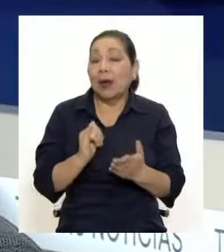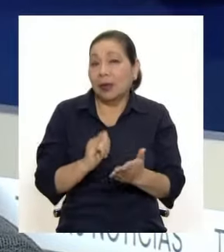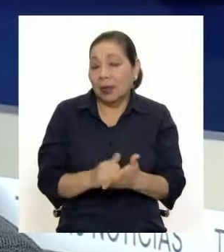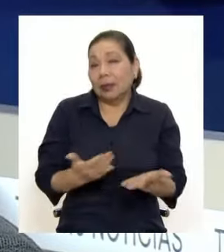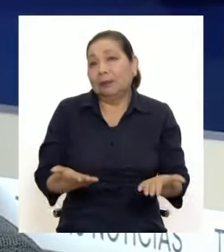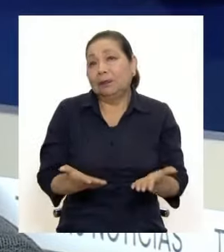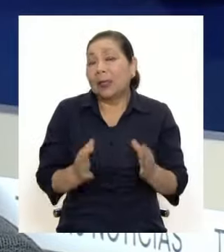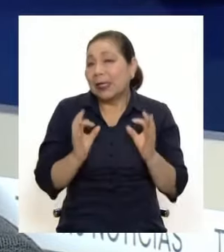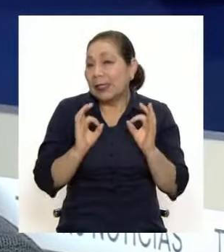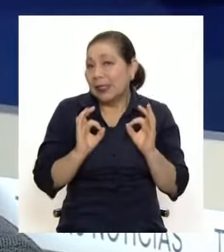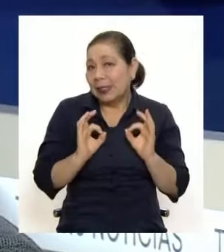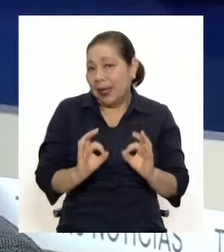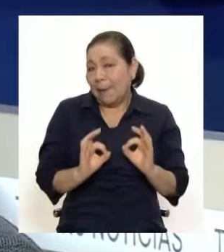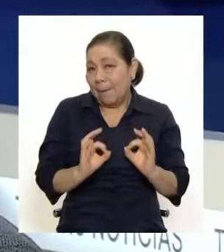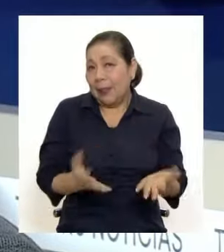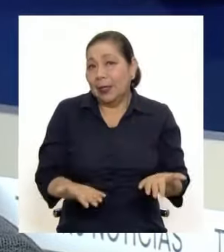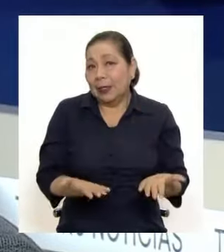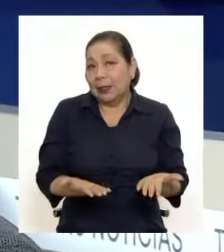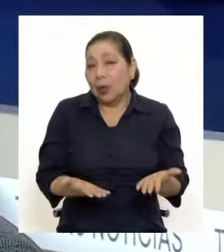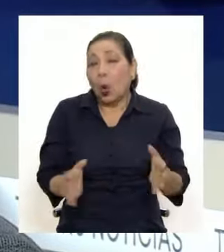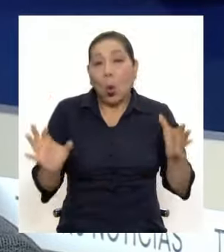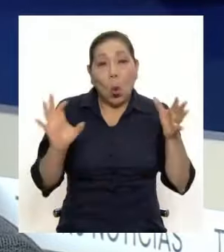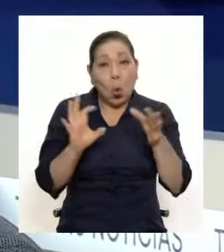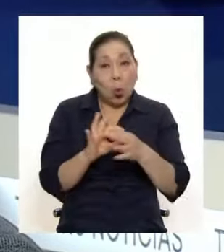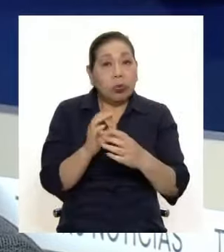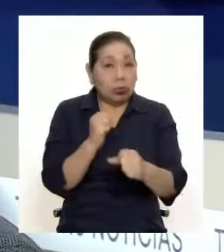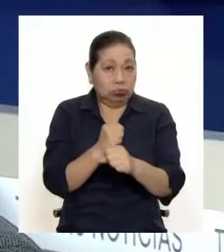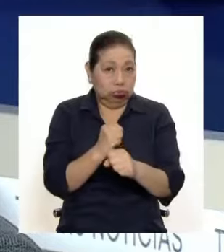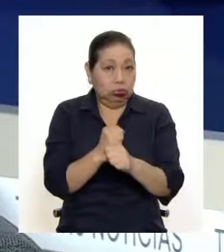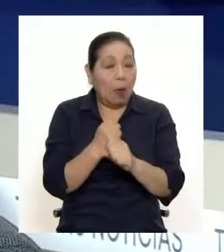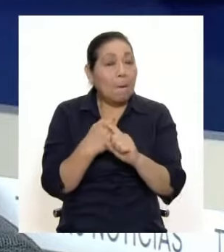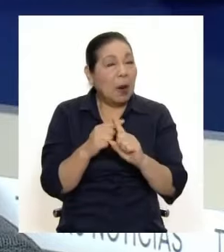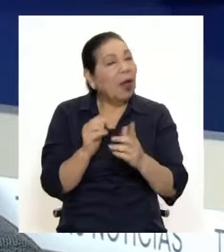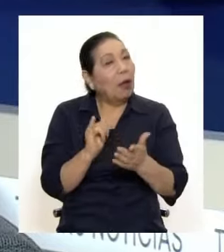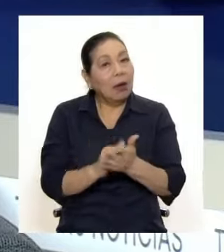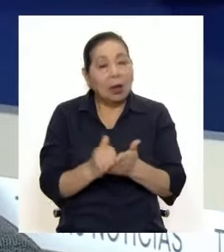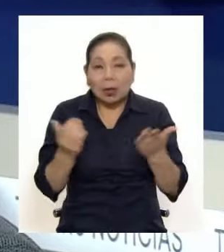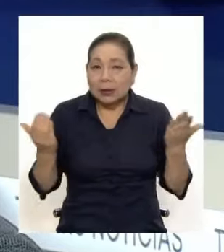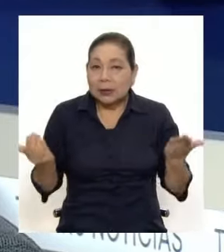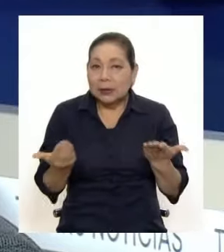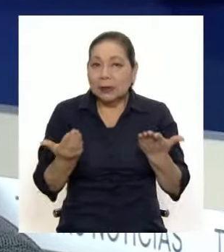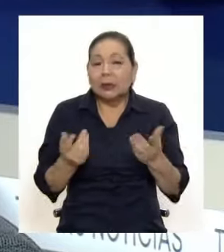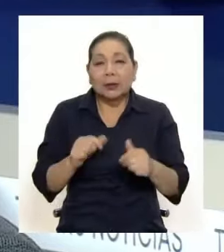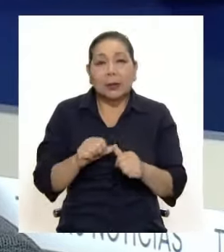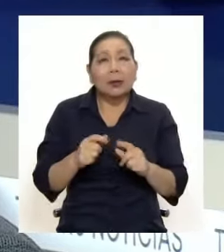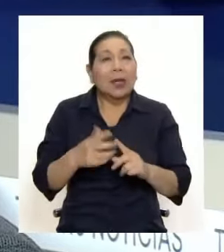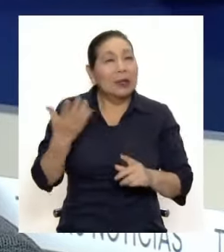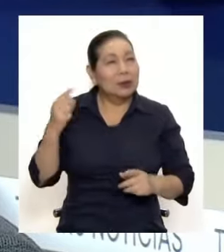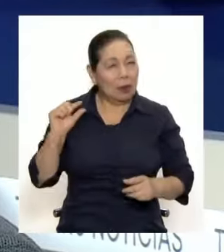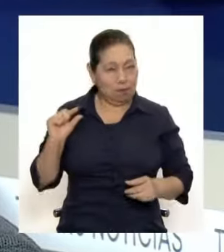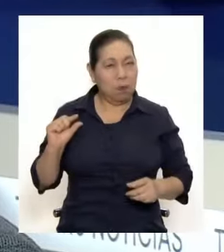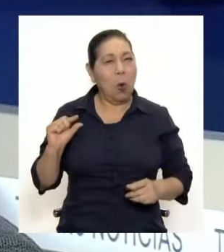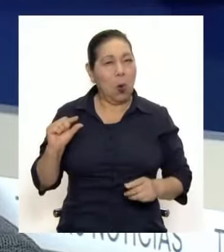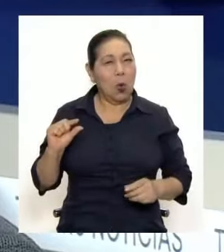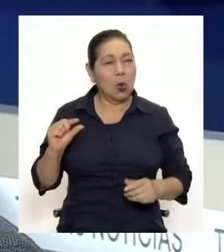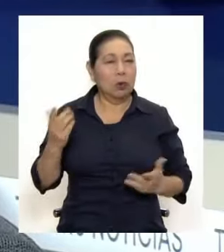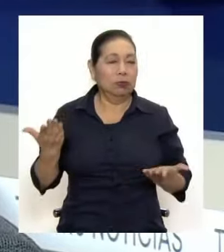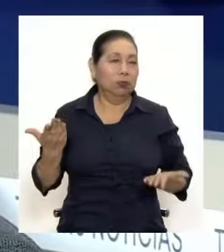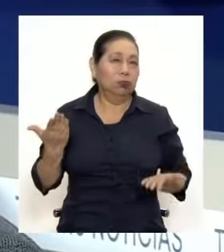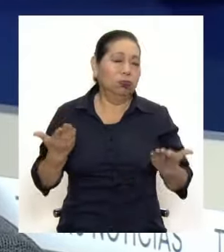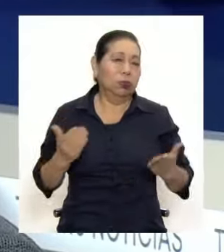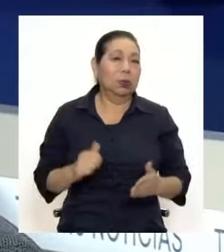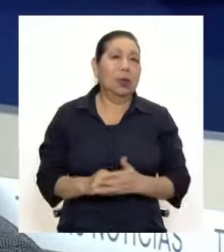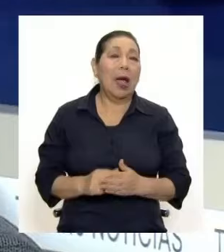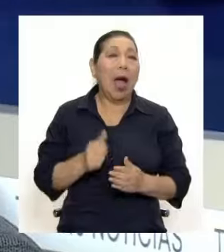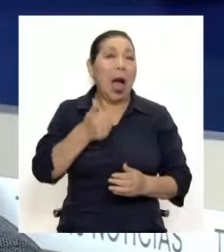que siempre estemos de la mano trabajando para impulsar el sector recientemente